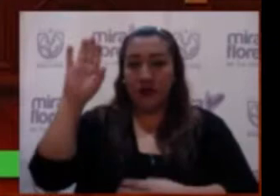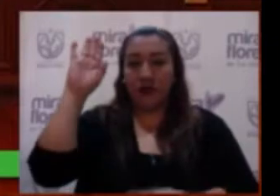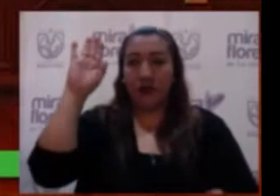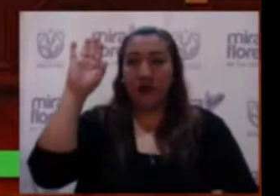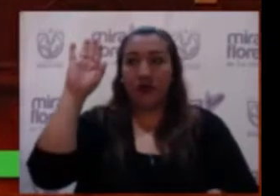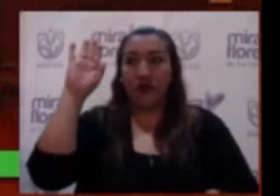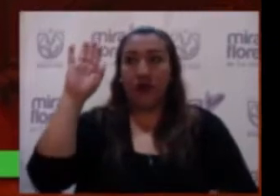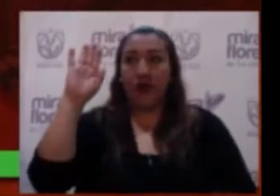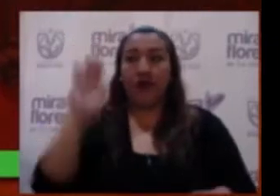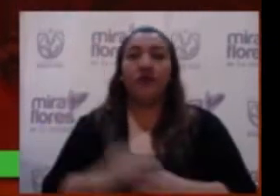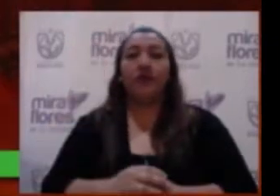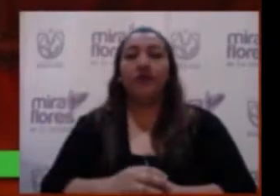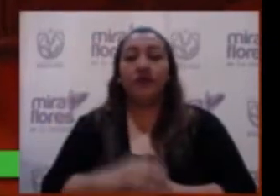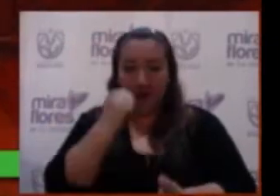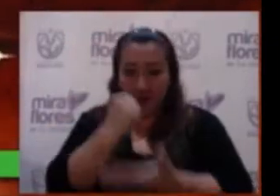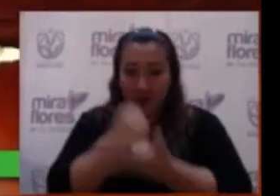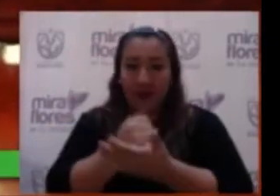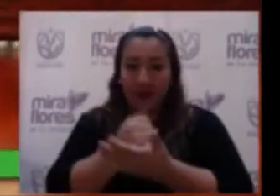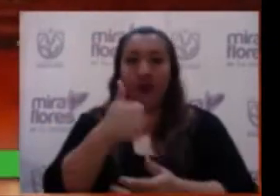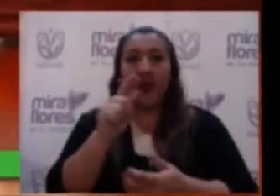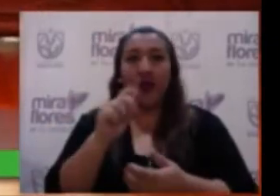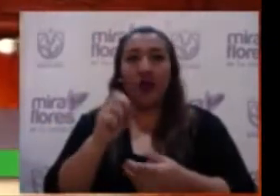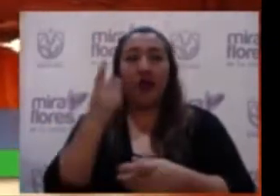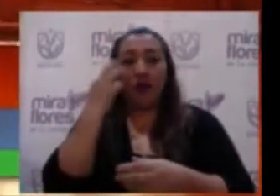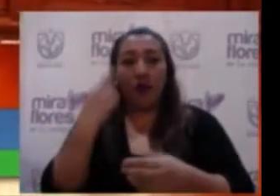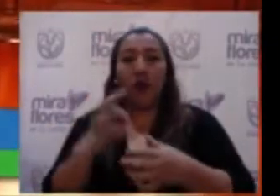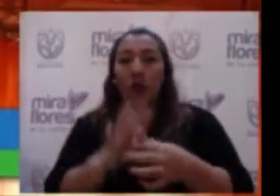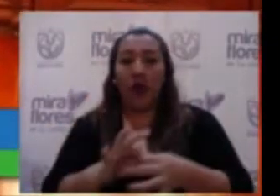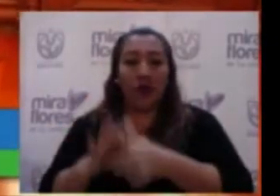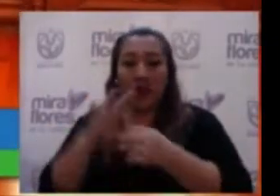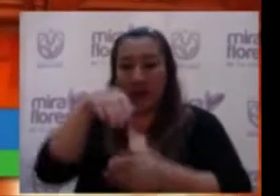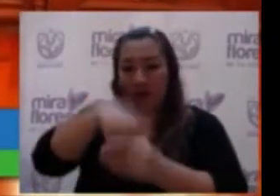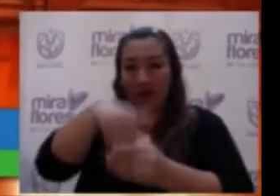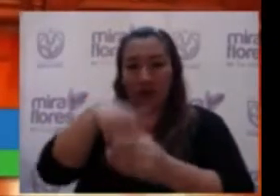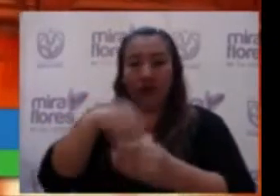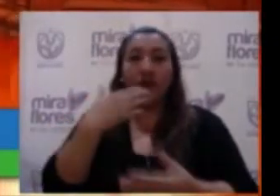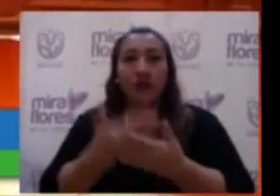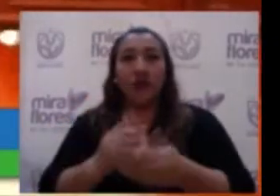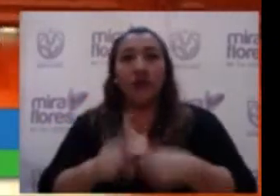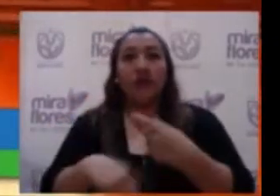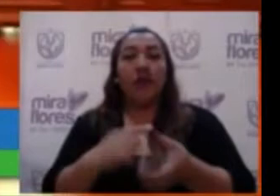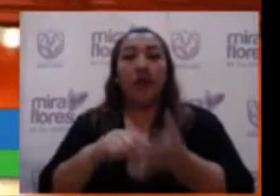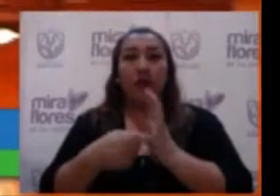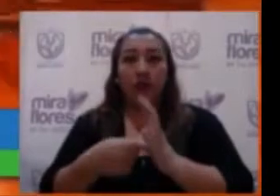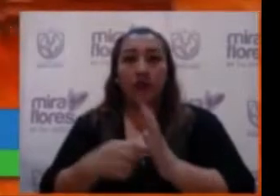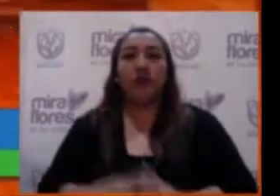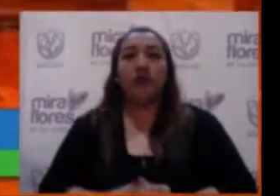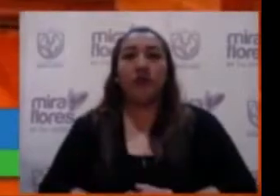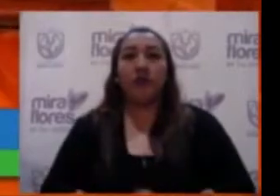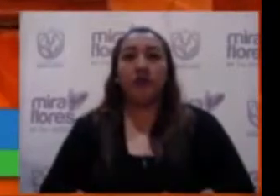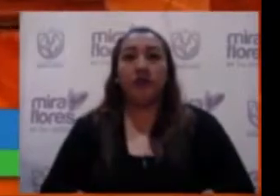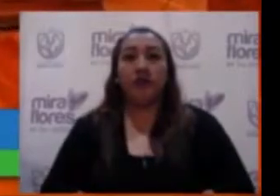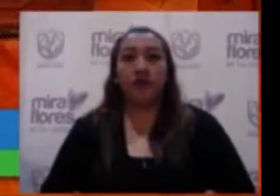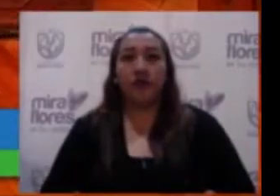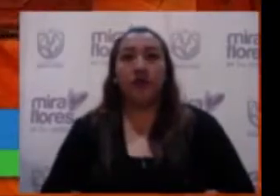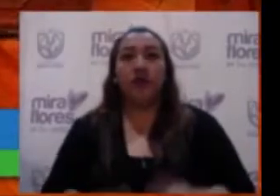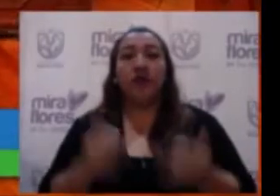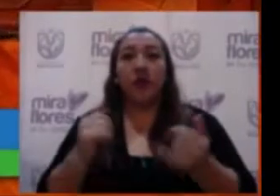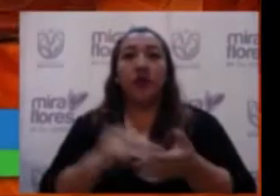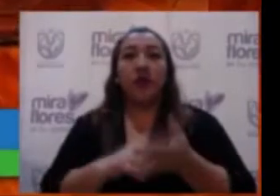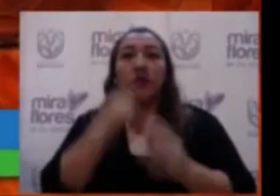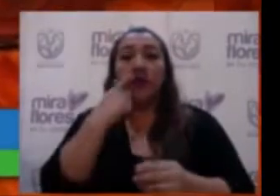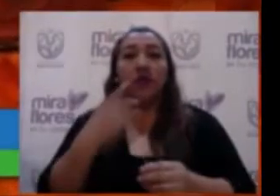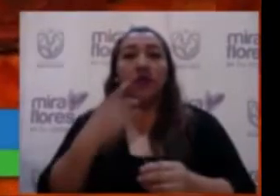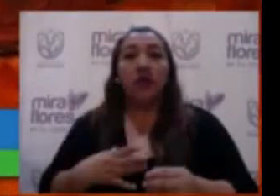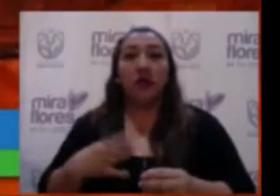conformidad. Se aprueba el acta por unanimidad de votos. Muchísimas gracias. Vamos al siguiente punto, por favor. En la estación de despacho, señor